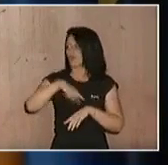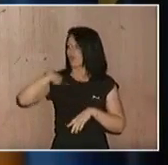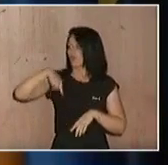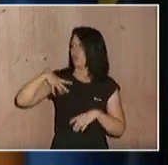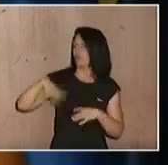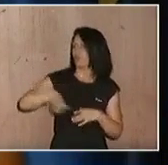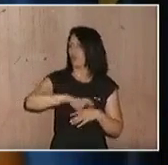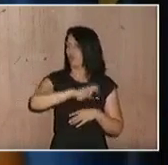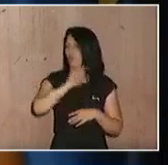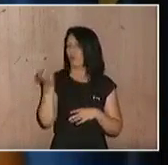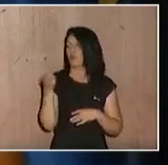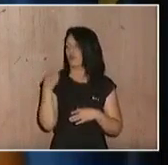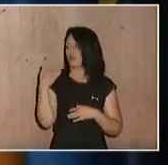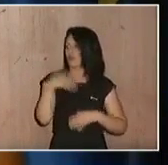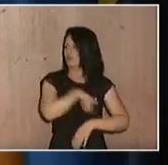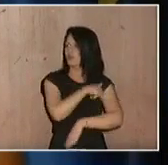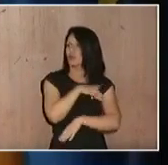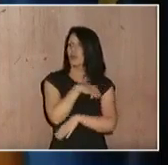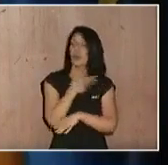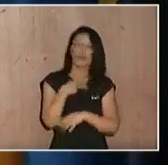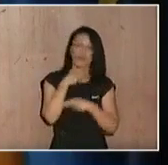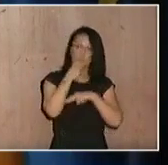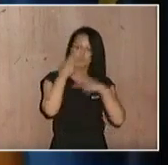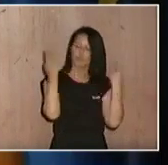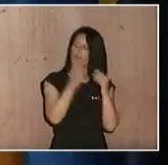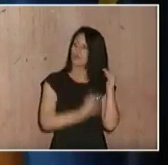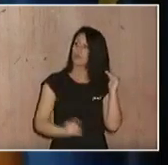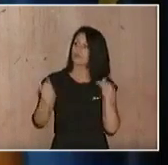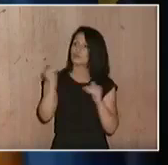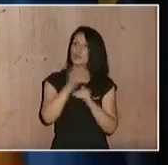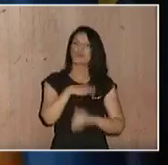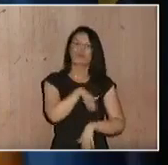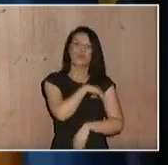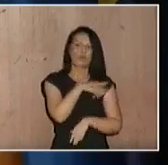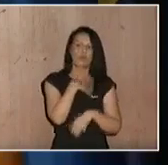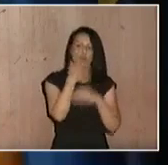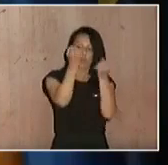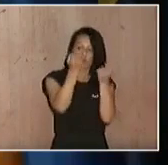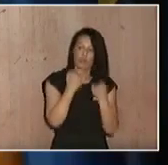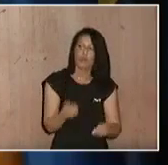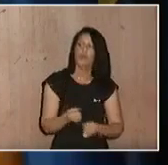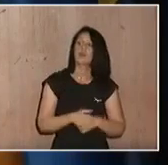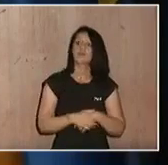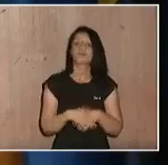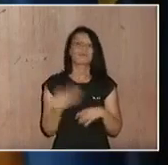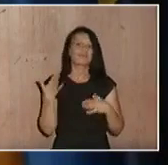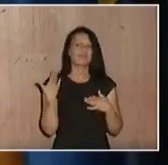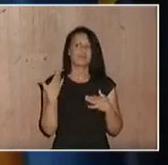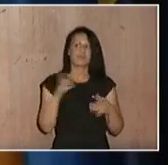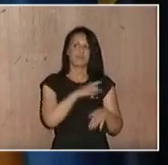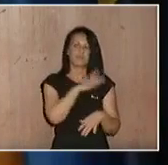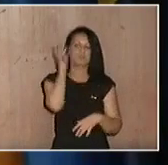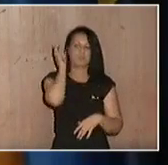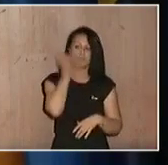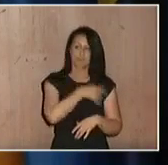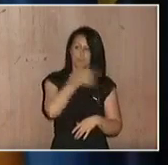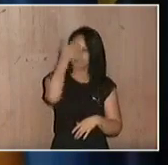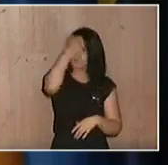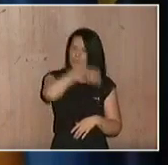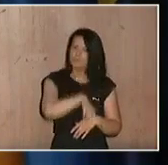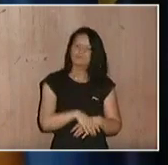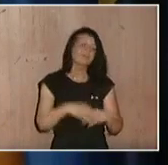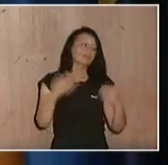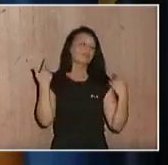Escuela Politécnica Superior, autoridades académicas, comunidad universitaria, señoras y señores, sean